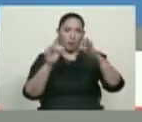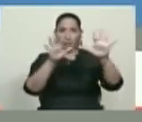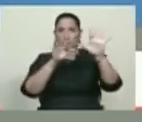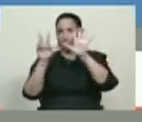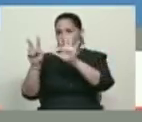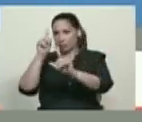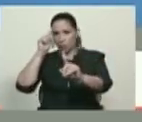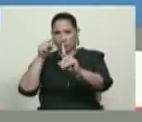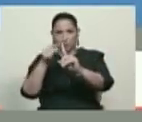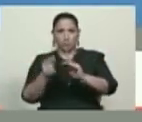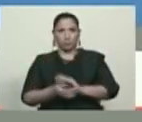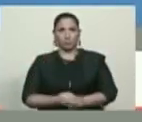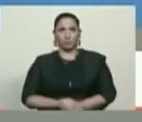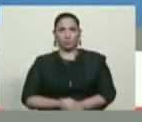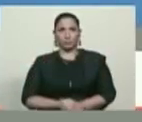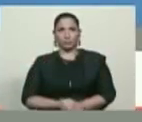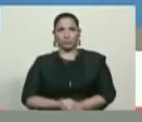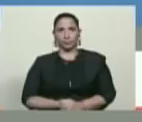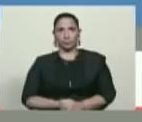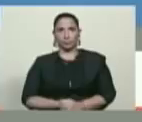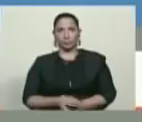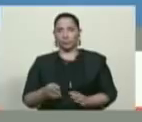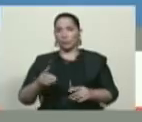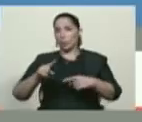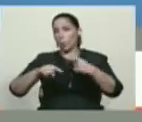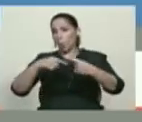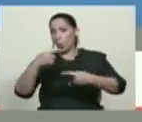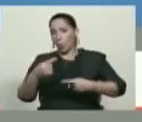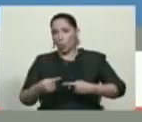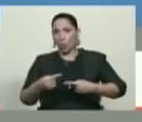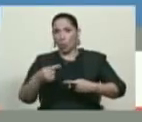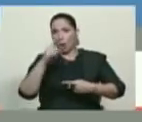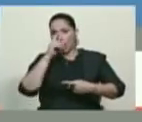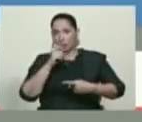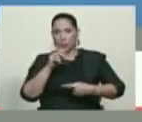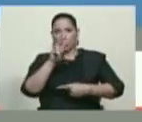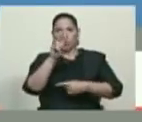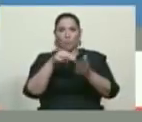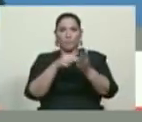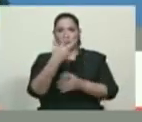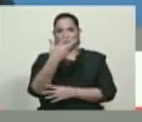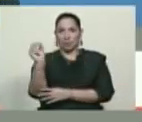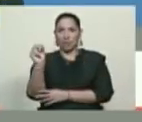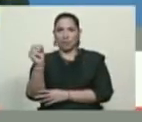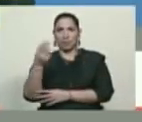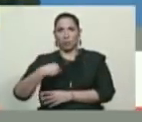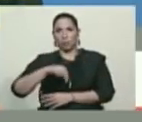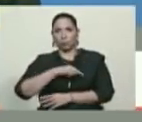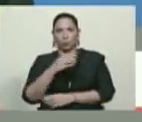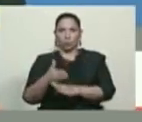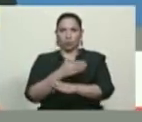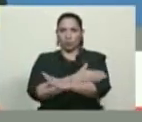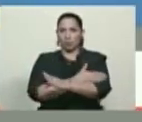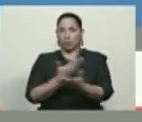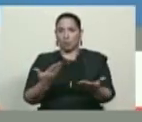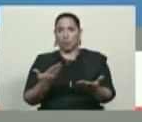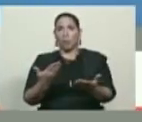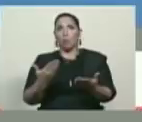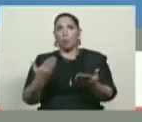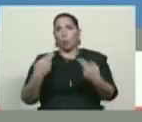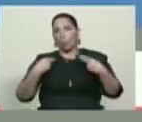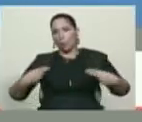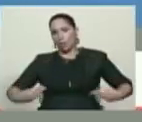objetivos, a la vuelta del año 2030 estaremos ante una humanidad mejor,